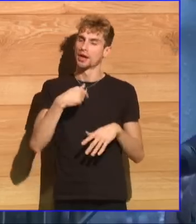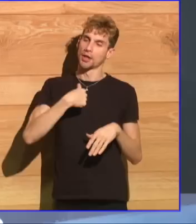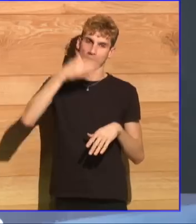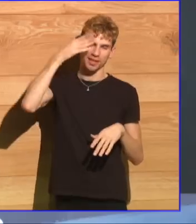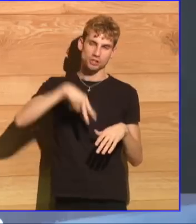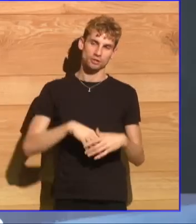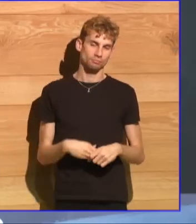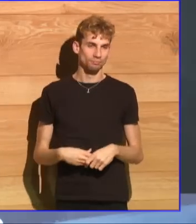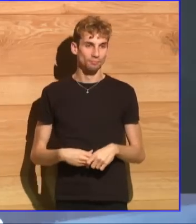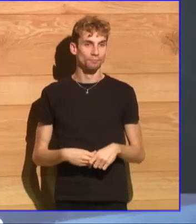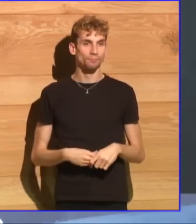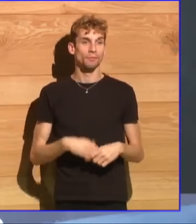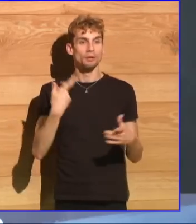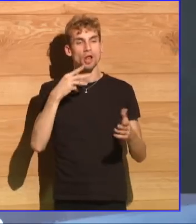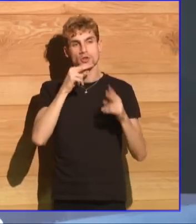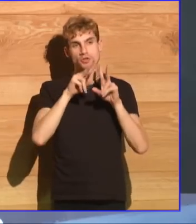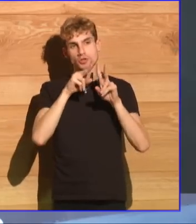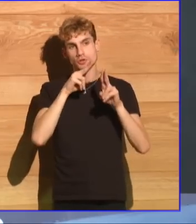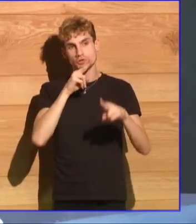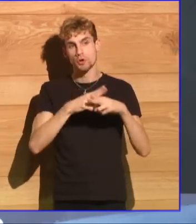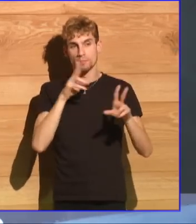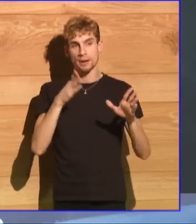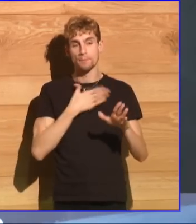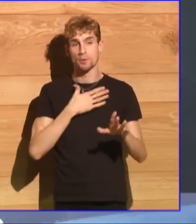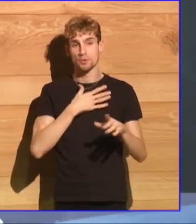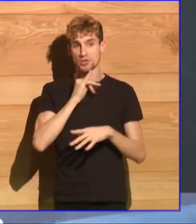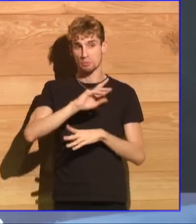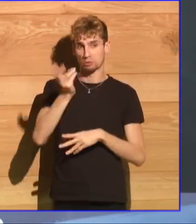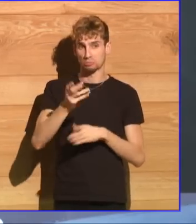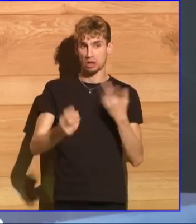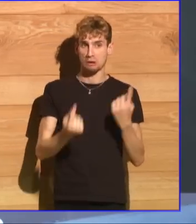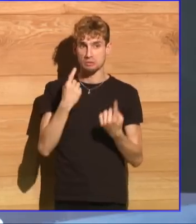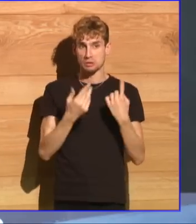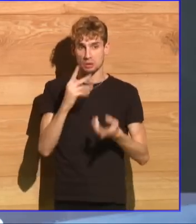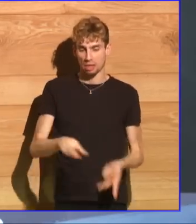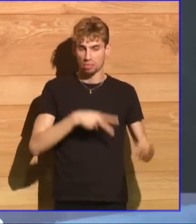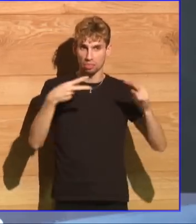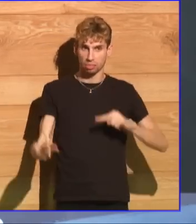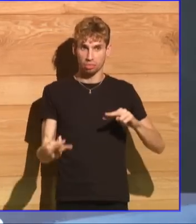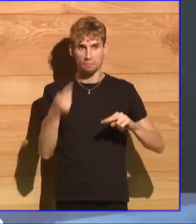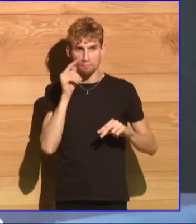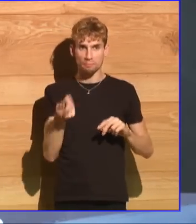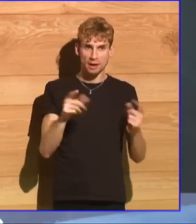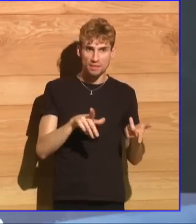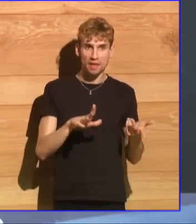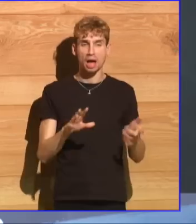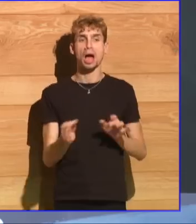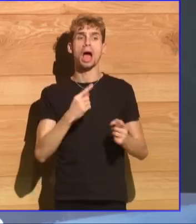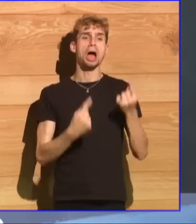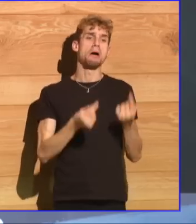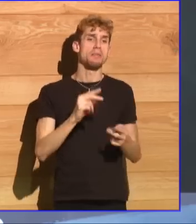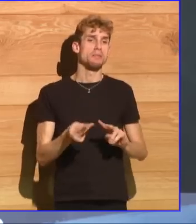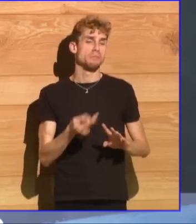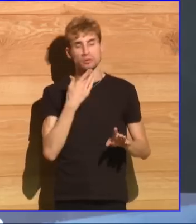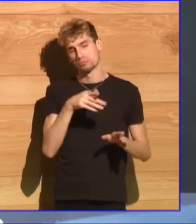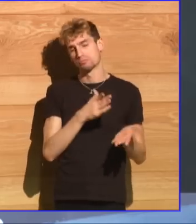todas Claro, maneras, ya sabes hacker. que con los nombres propios en otro idioma, pues a veces optamos por la transliteración medio parecida, a veces optamos por cómo se